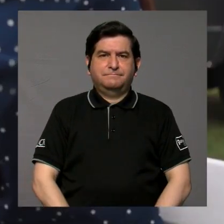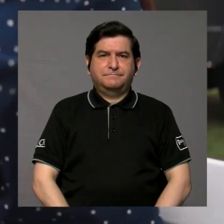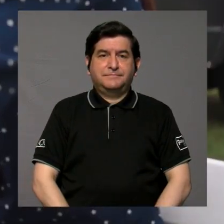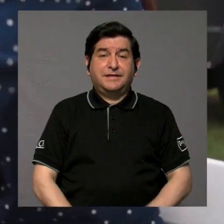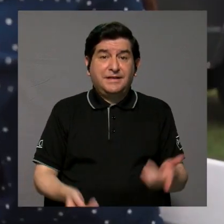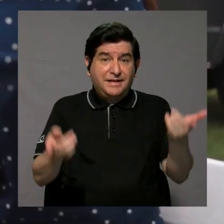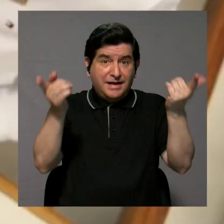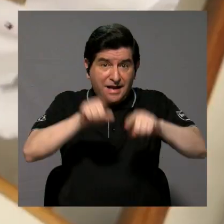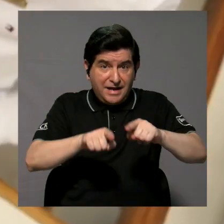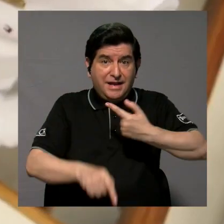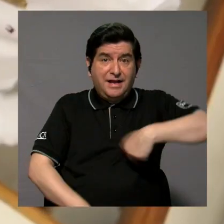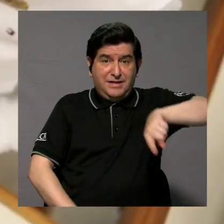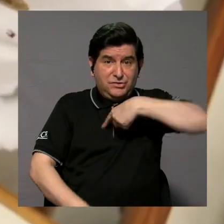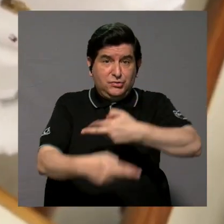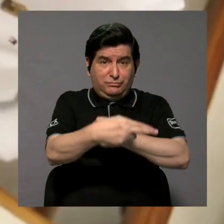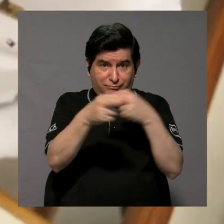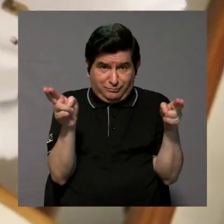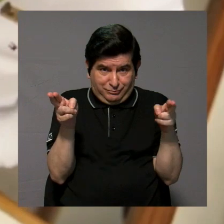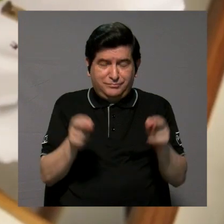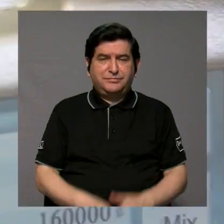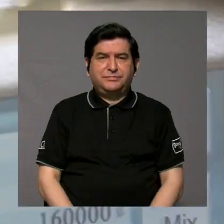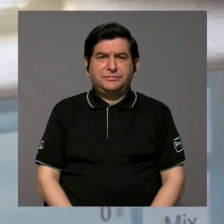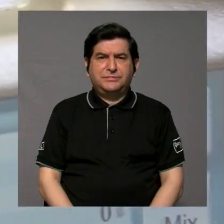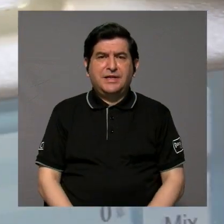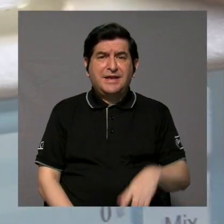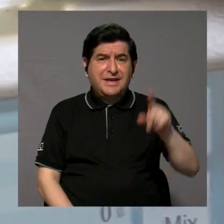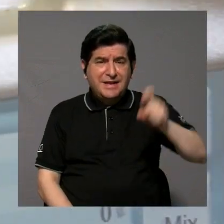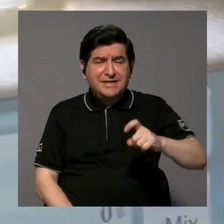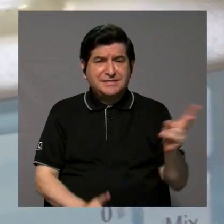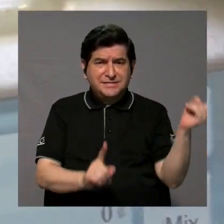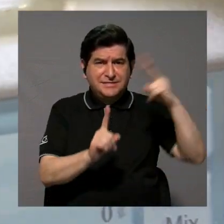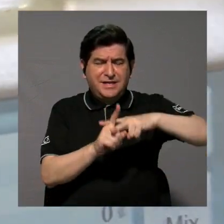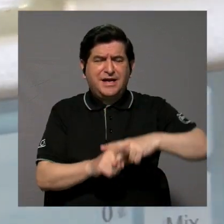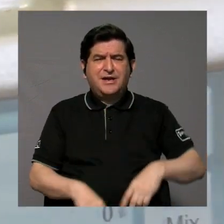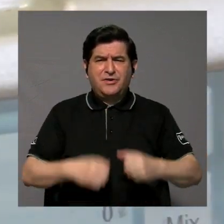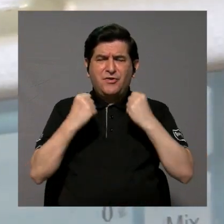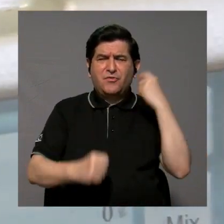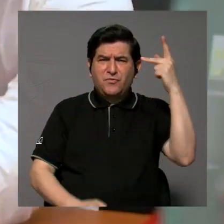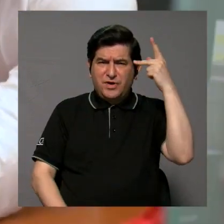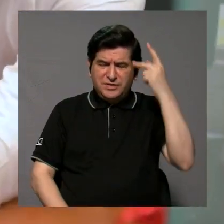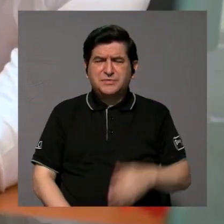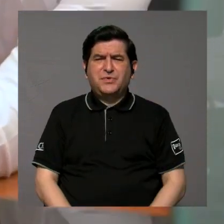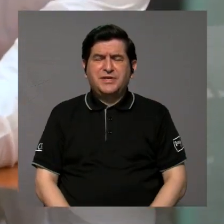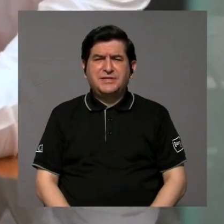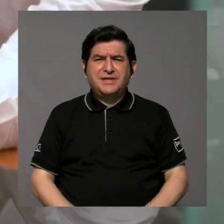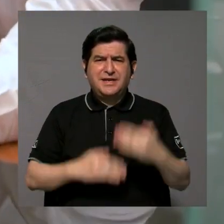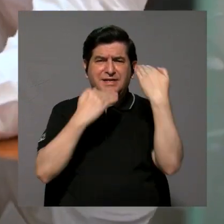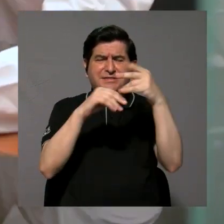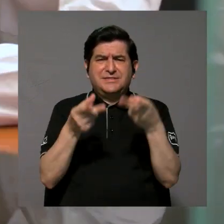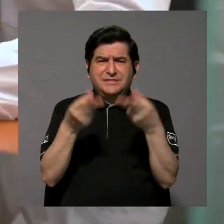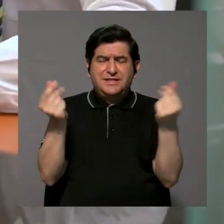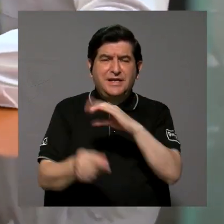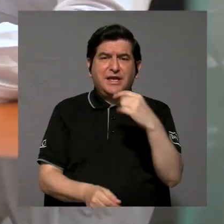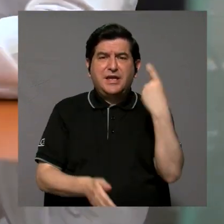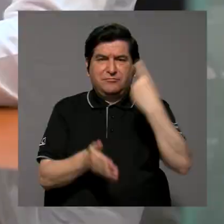Este es el caso de nuestra región, donde se han tenido que implementar fuertes políticas fiscales y